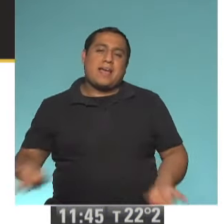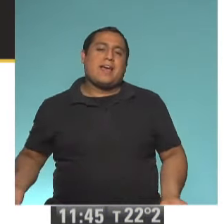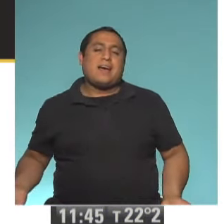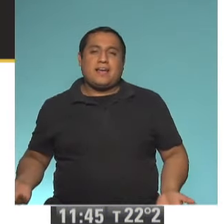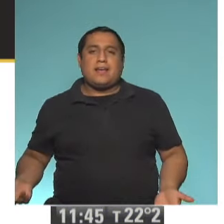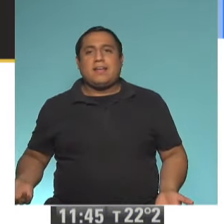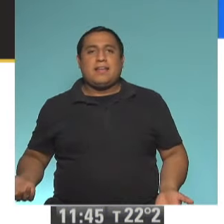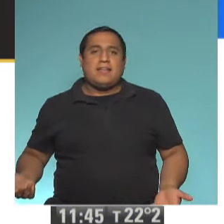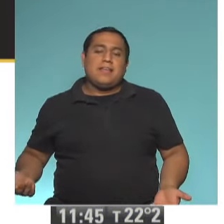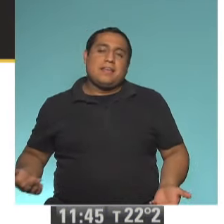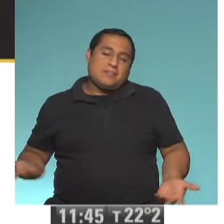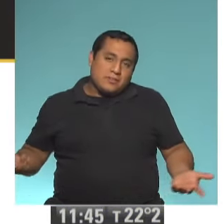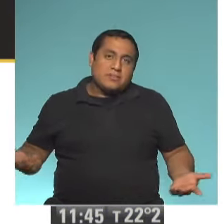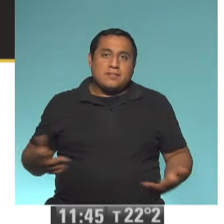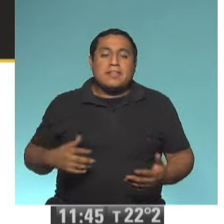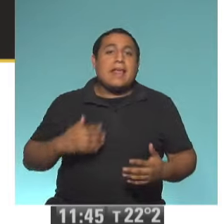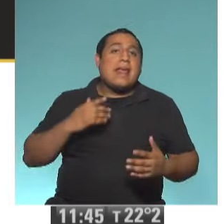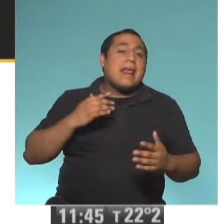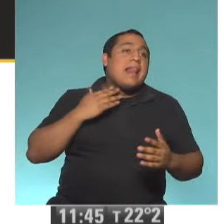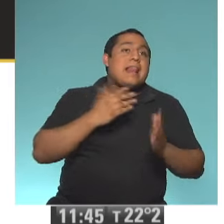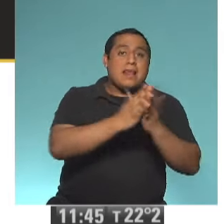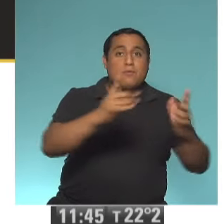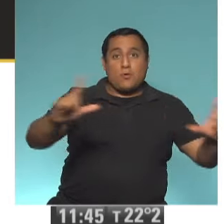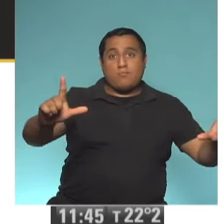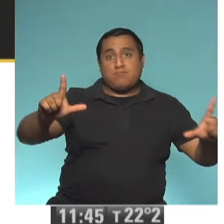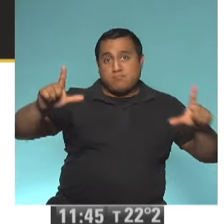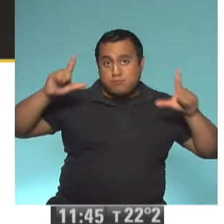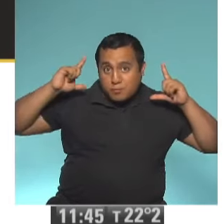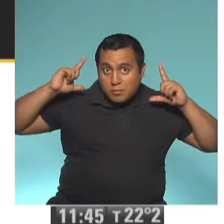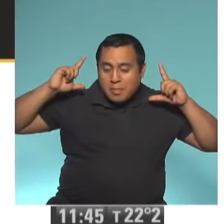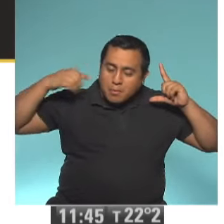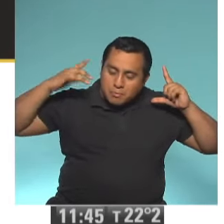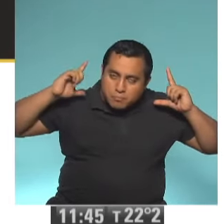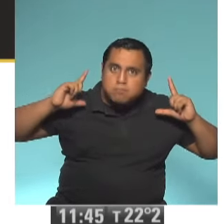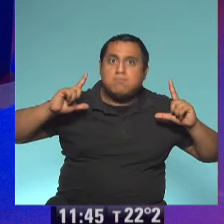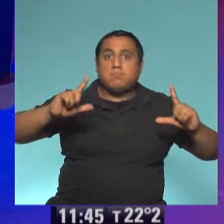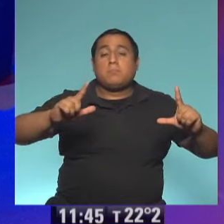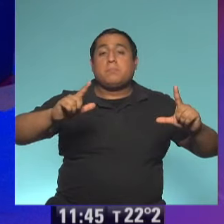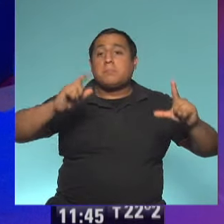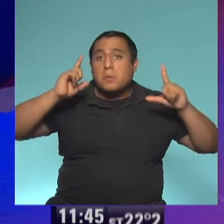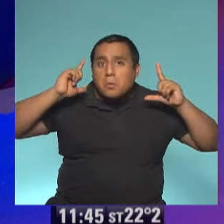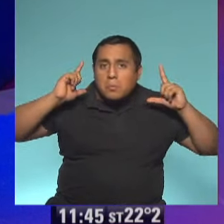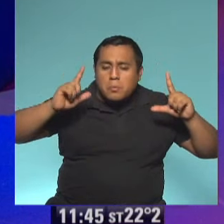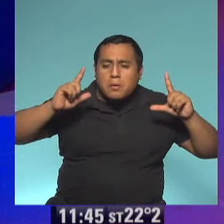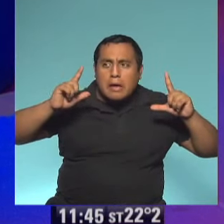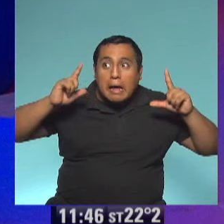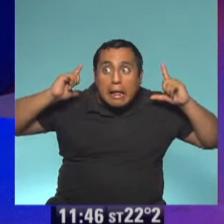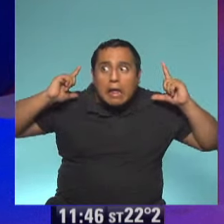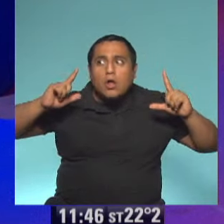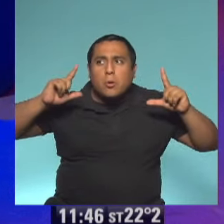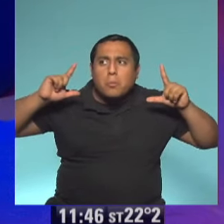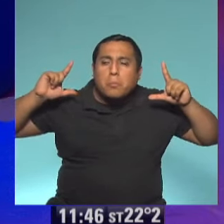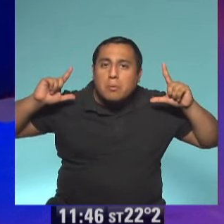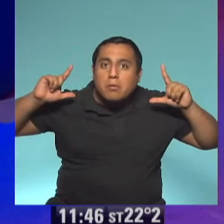que desandar todo el camino, libro a libro. Si sales por el medio del libro, no podrás crecer. Agarra las